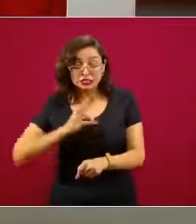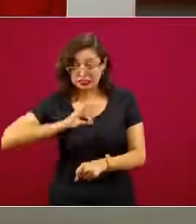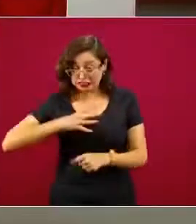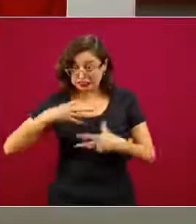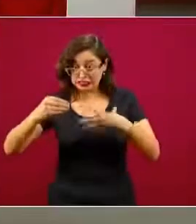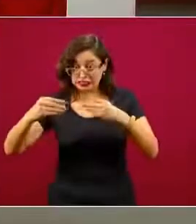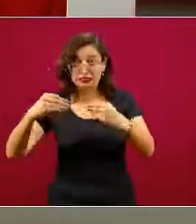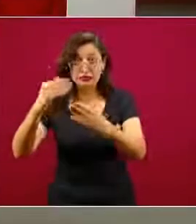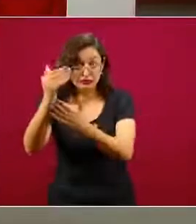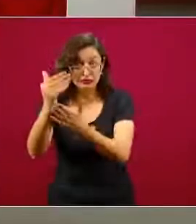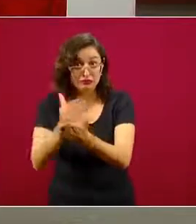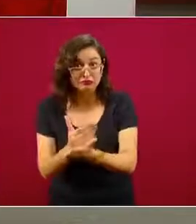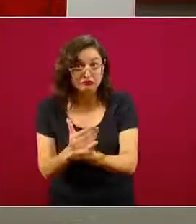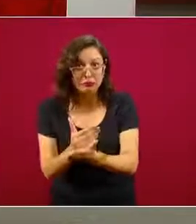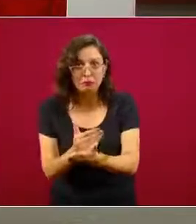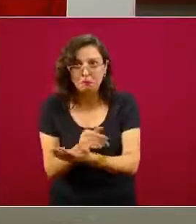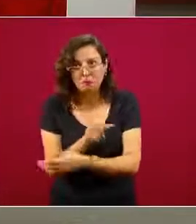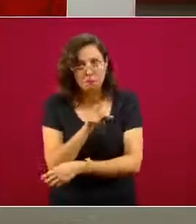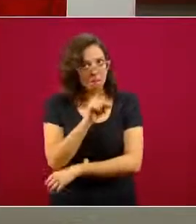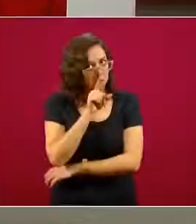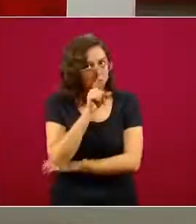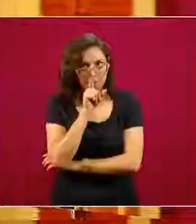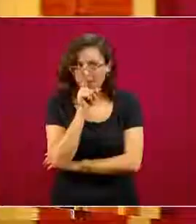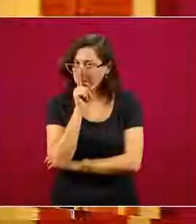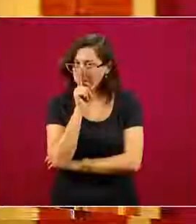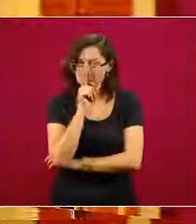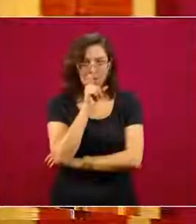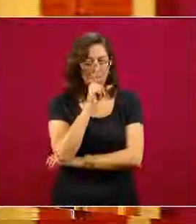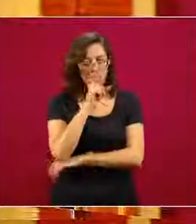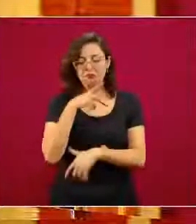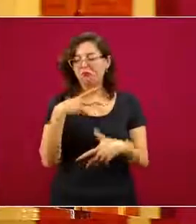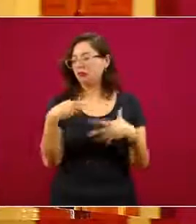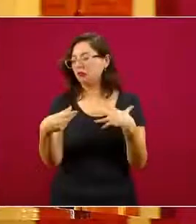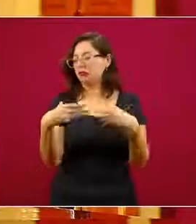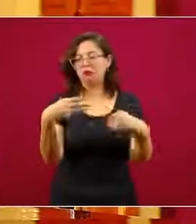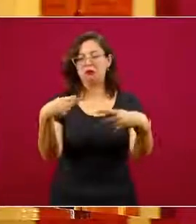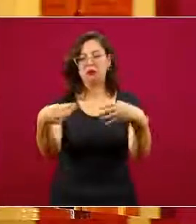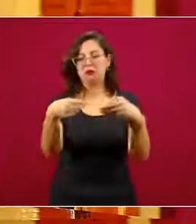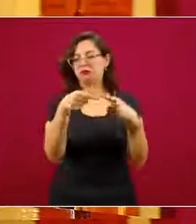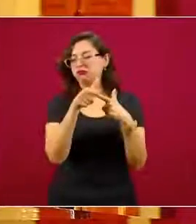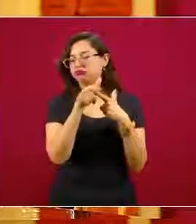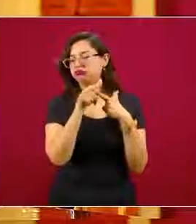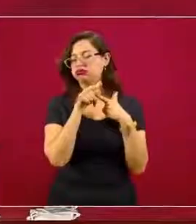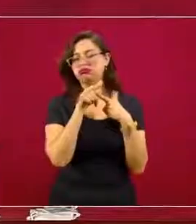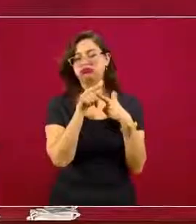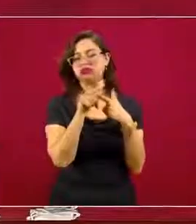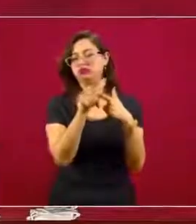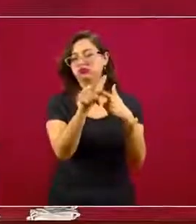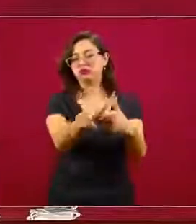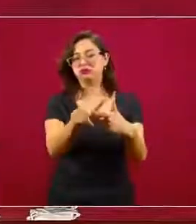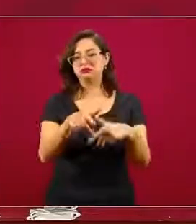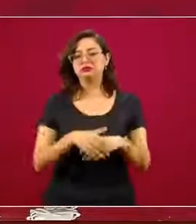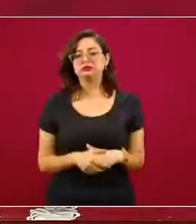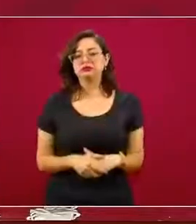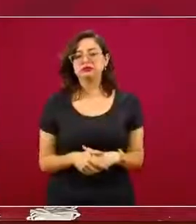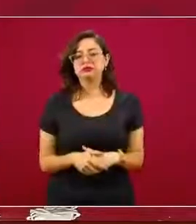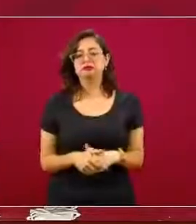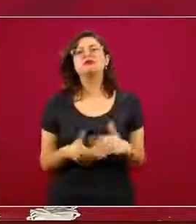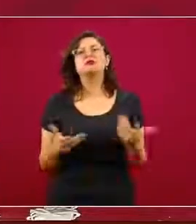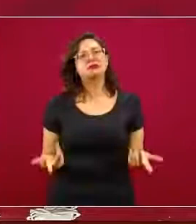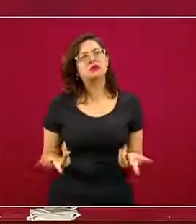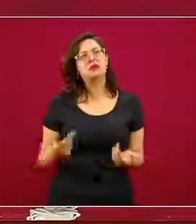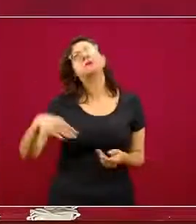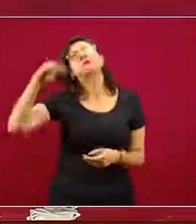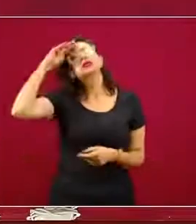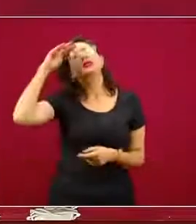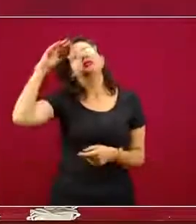efectivo o eficiente para impedir la propagación de los agentes infecciosos. Aunque teóricamente suena